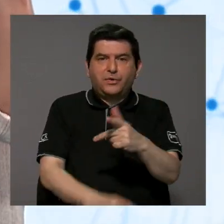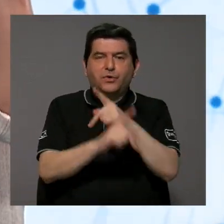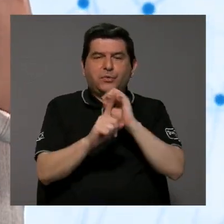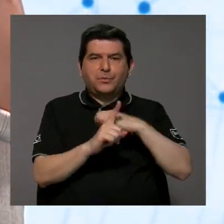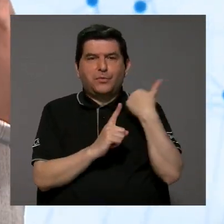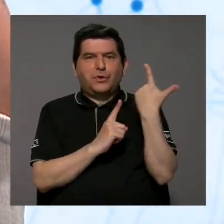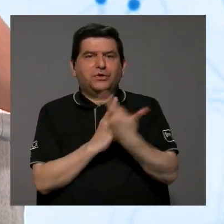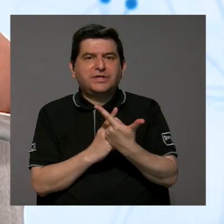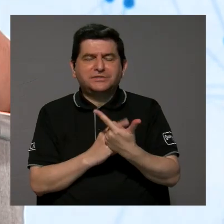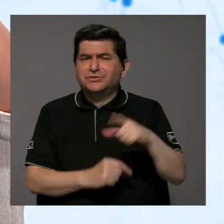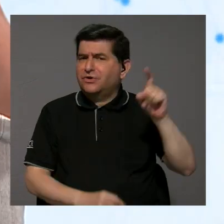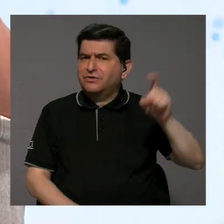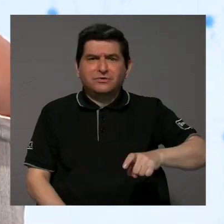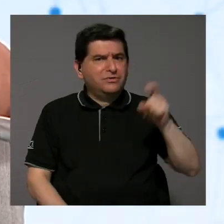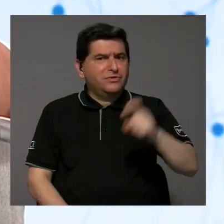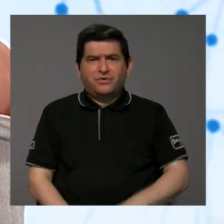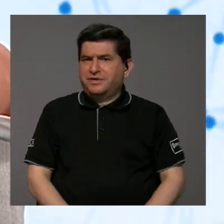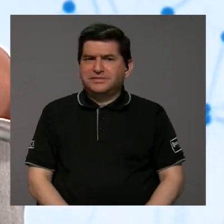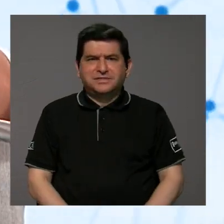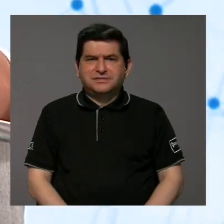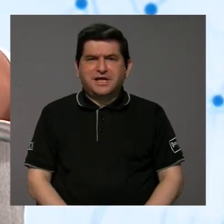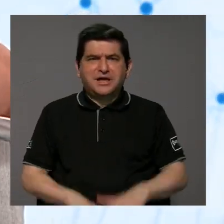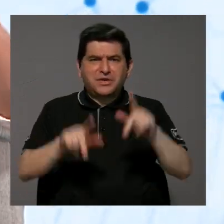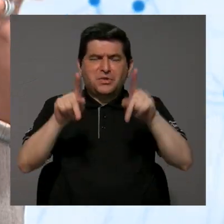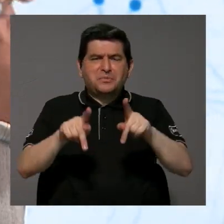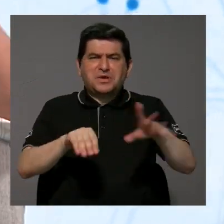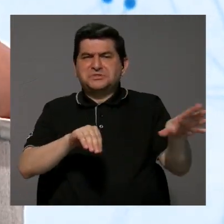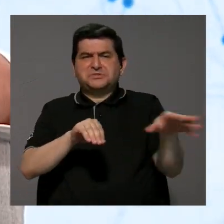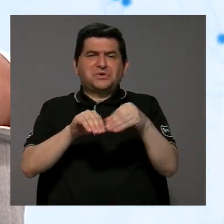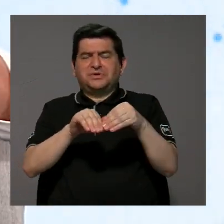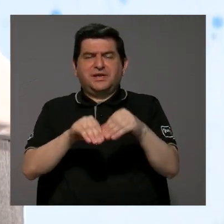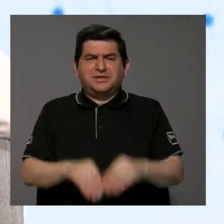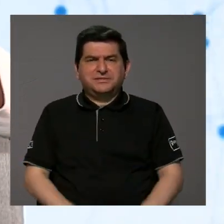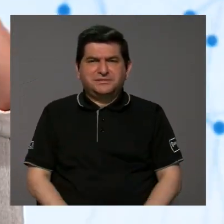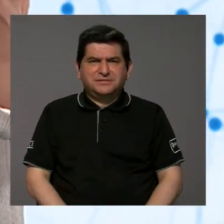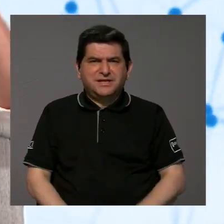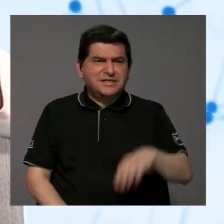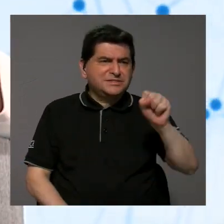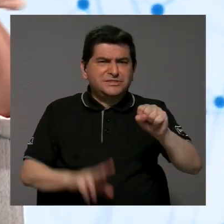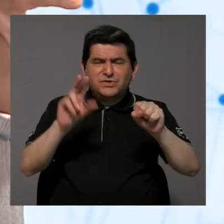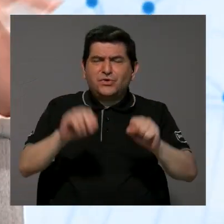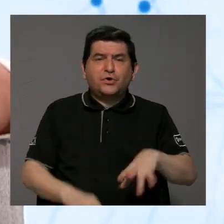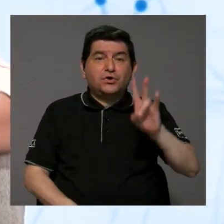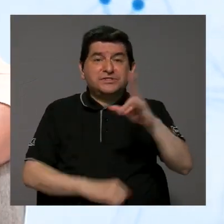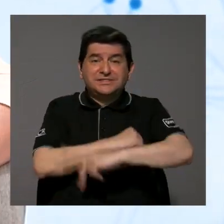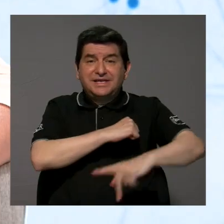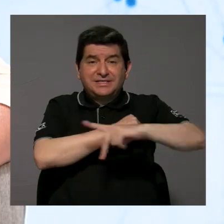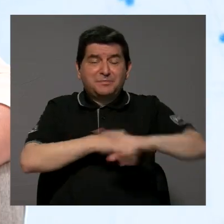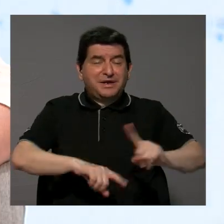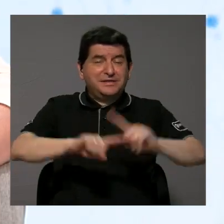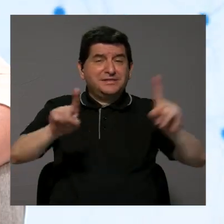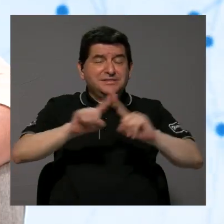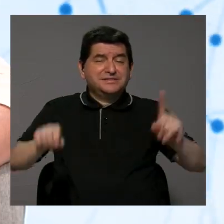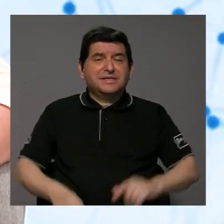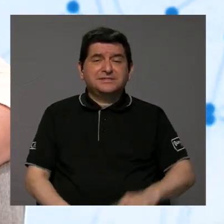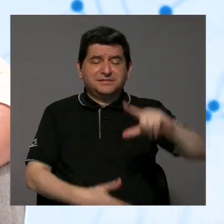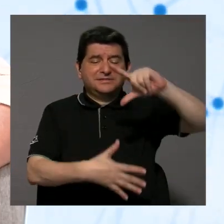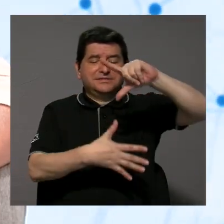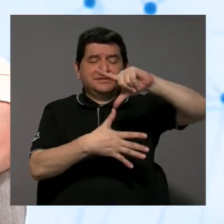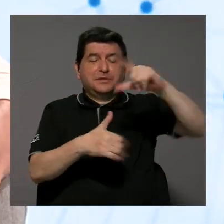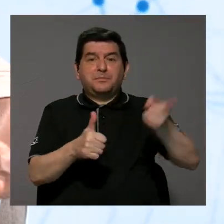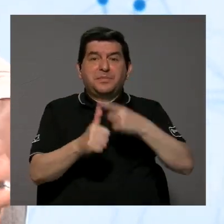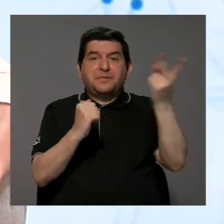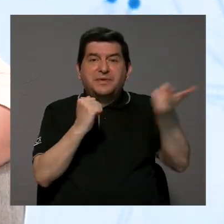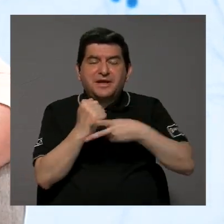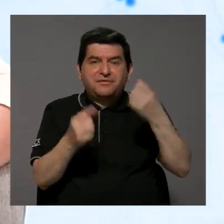protección social no necesariamente generan adhesión de la población, cuando sí, cuando no, en 7 países muy heterogéneos de América Latina. Y bueno, es la